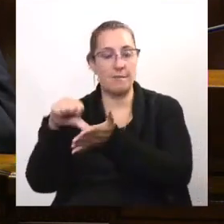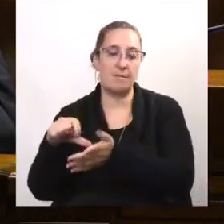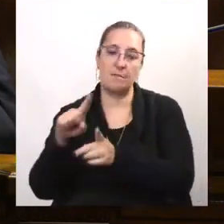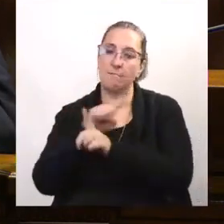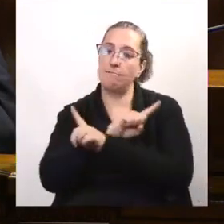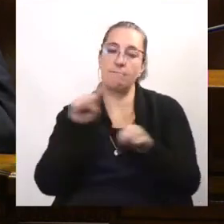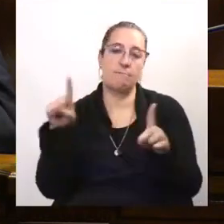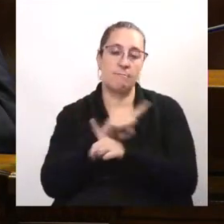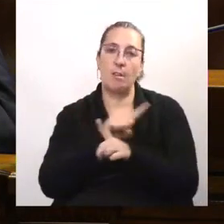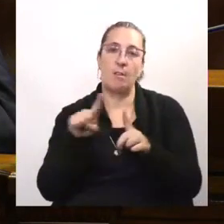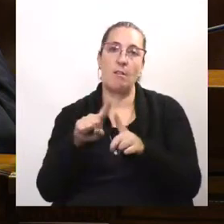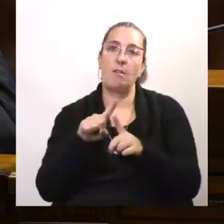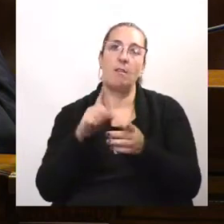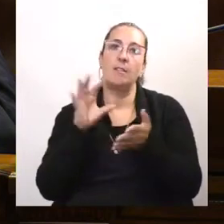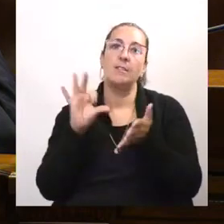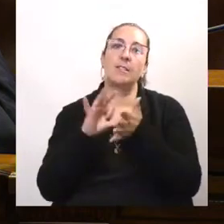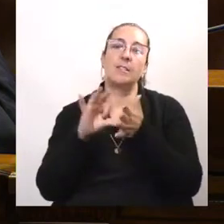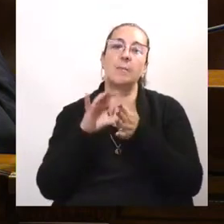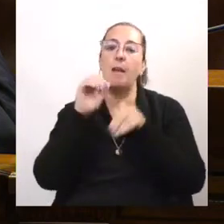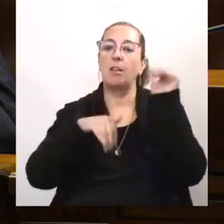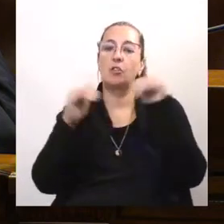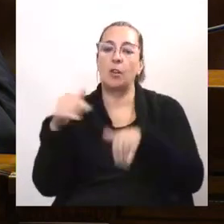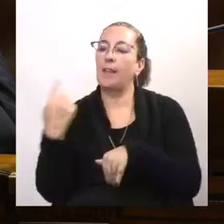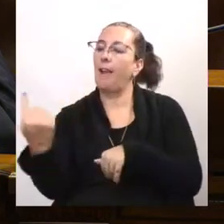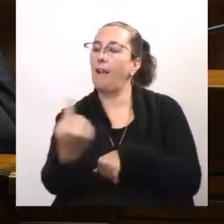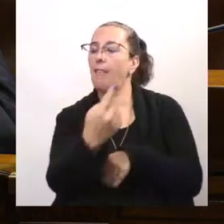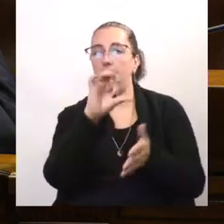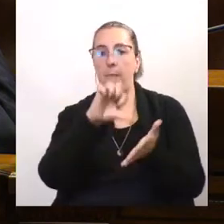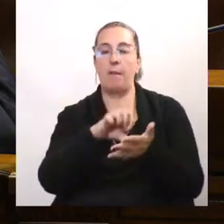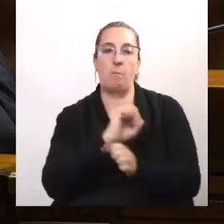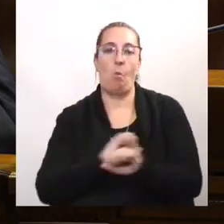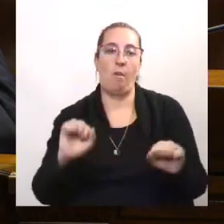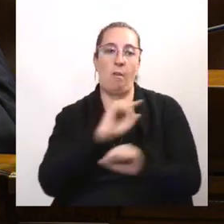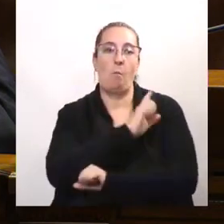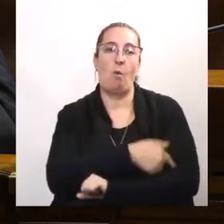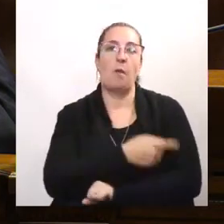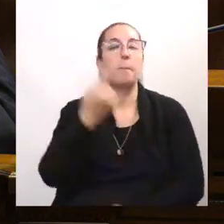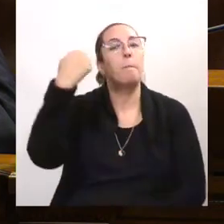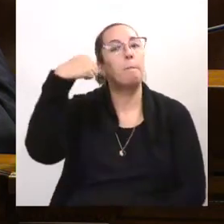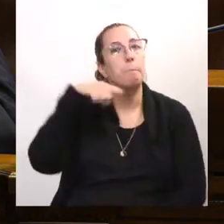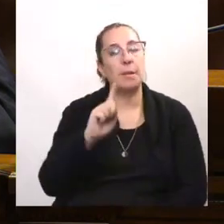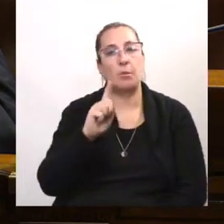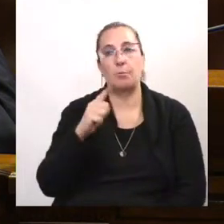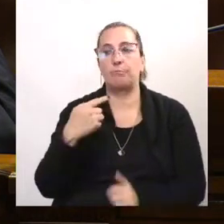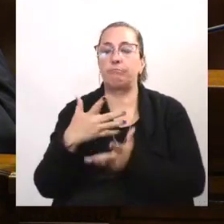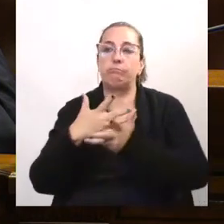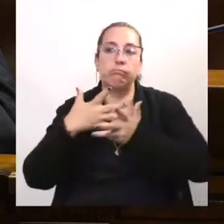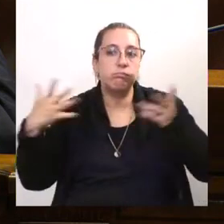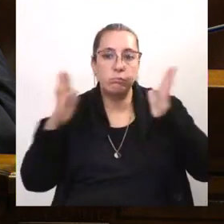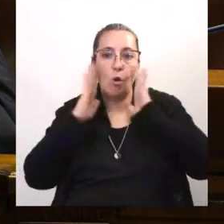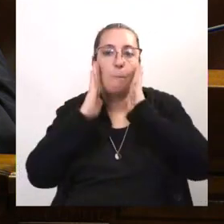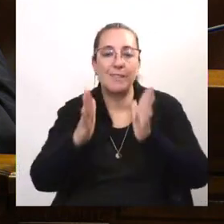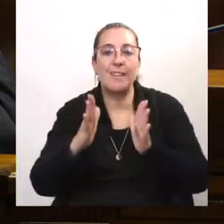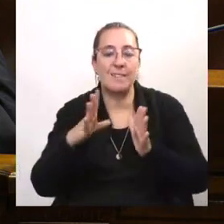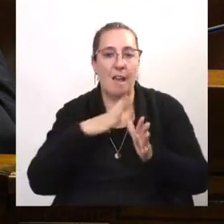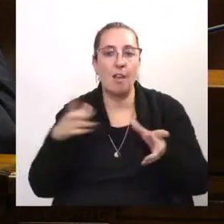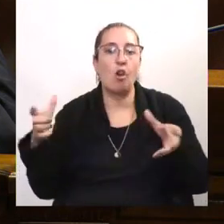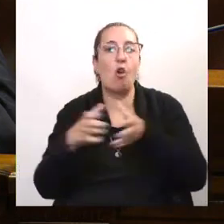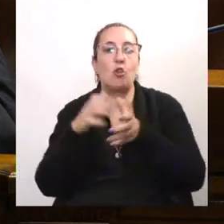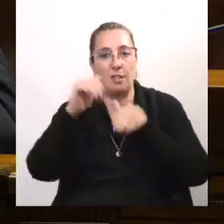que el sistema electoral de cada país pudiera constituir un poder. Sin embargo, por la gran cantidad de competencias que tiene la Corte en